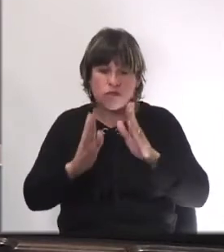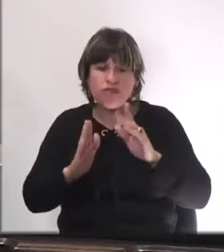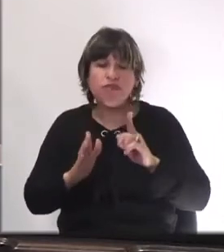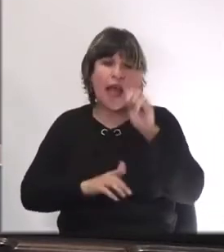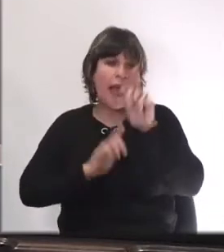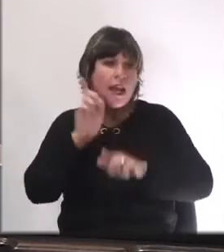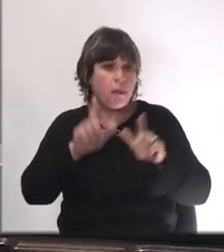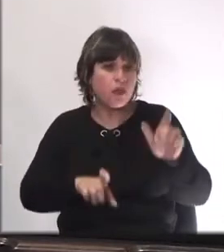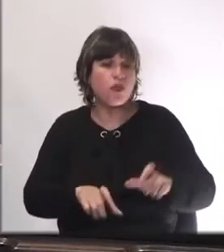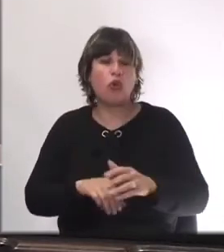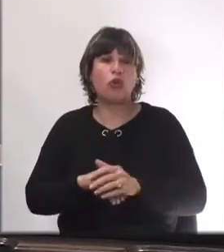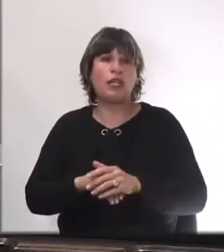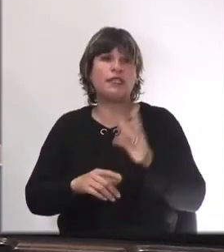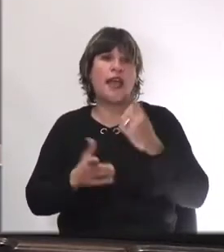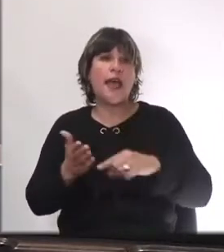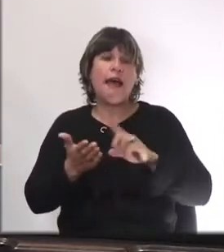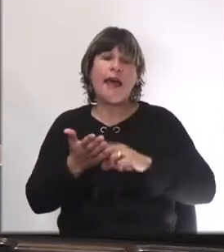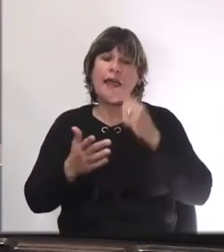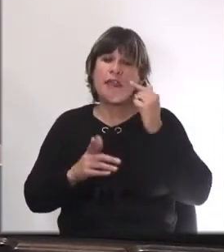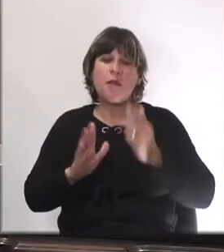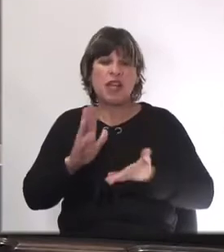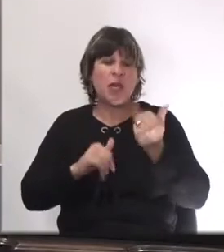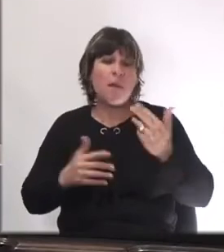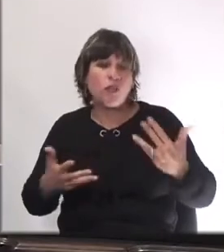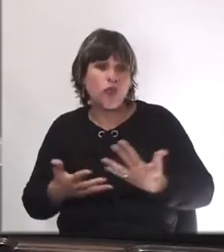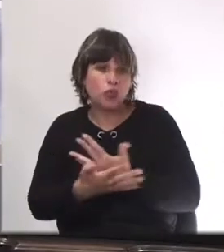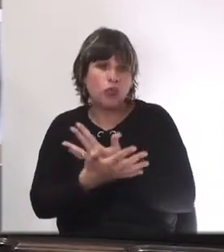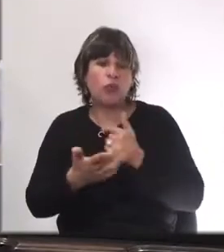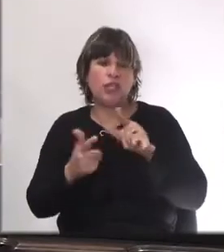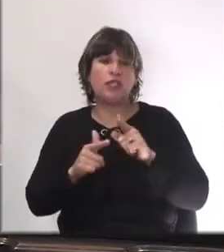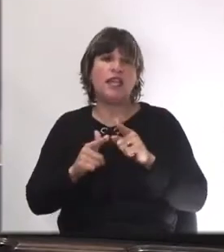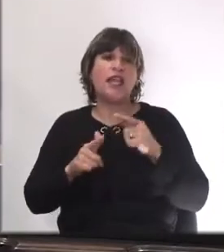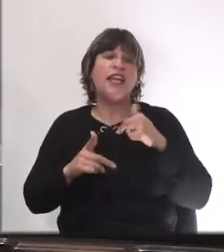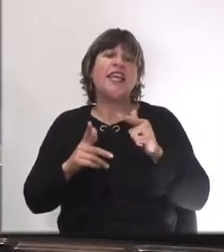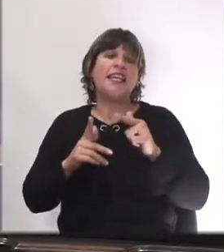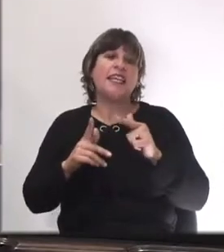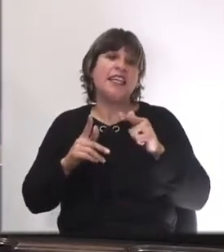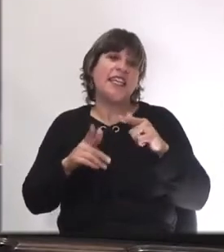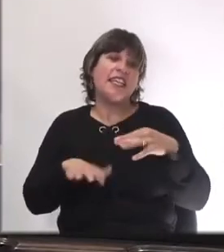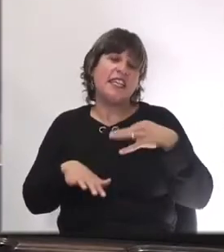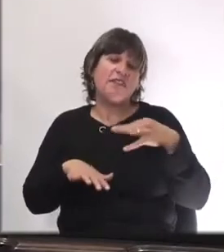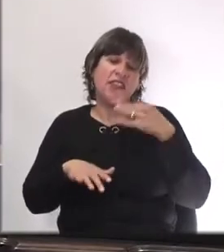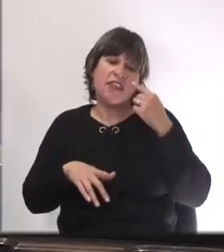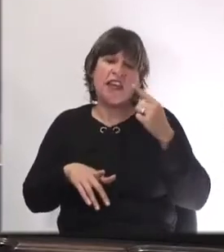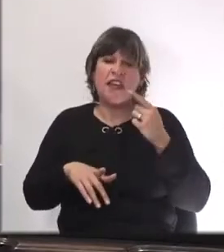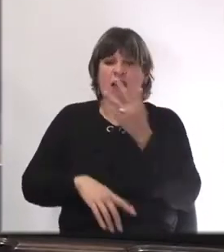personas, por sobre todo aquellos más vulnerables que viven en la mayor precariedad.